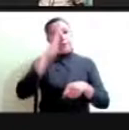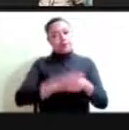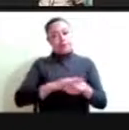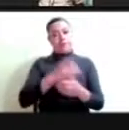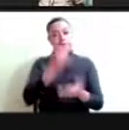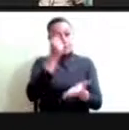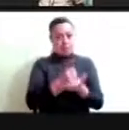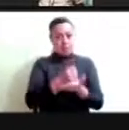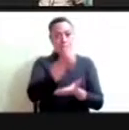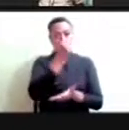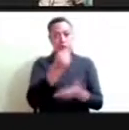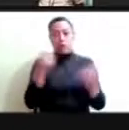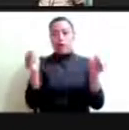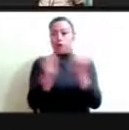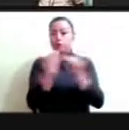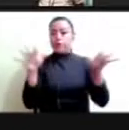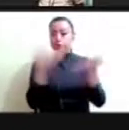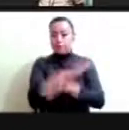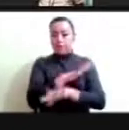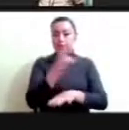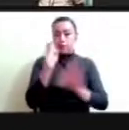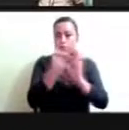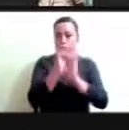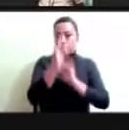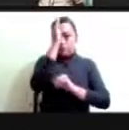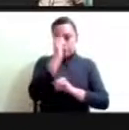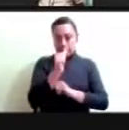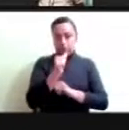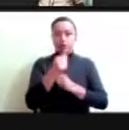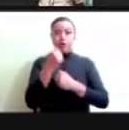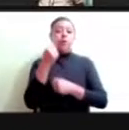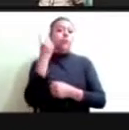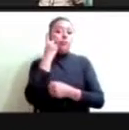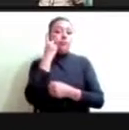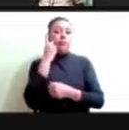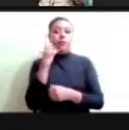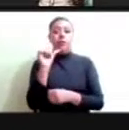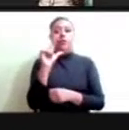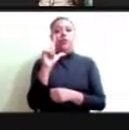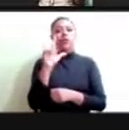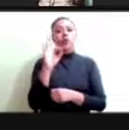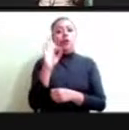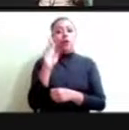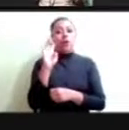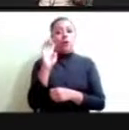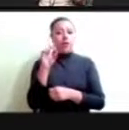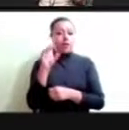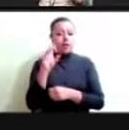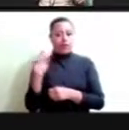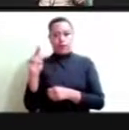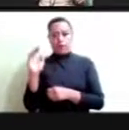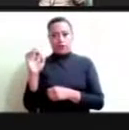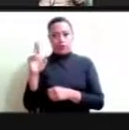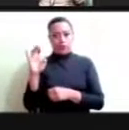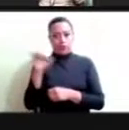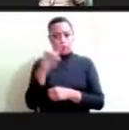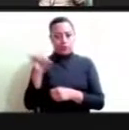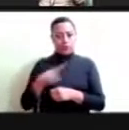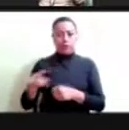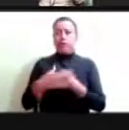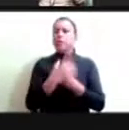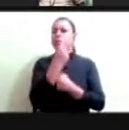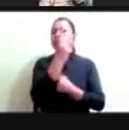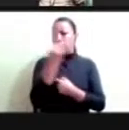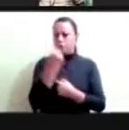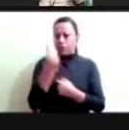con modificaciones el punto de acuerdo del diputado Alfredo Pérez, en razón de que se intensifique